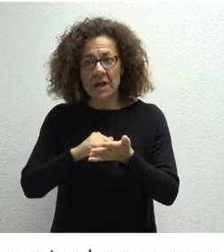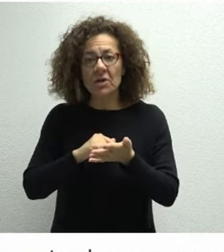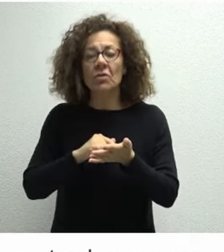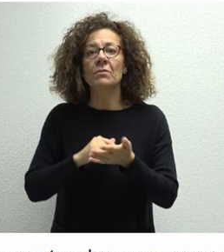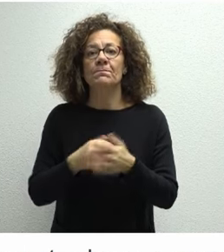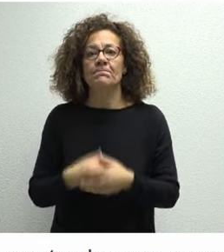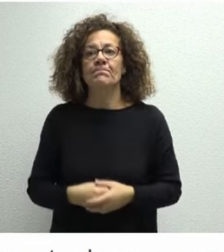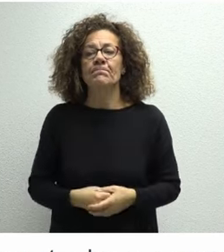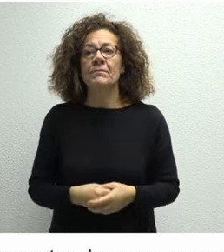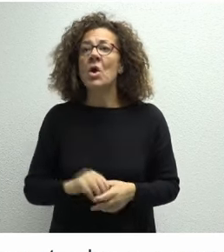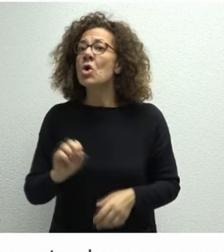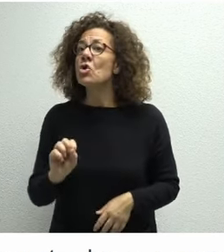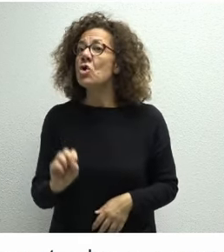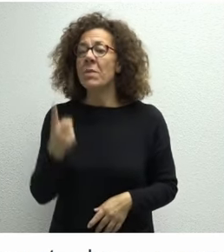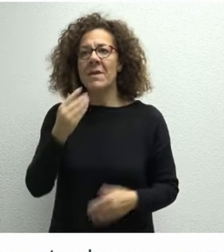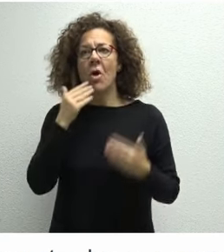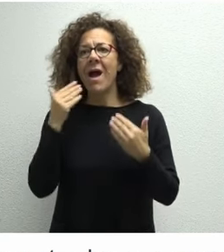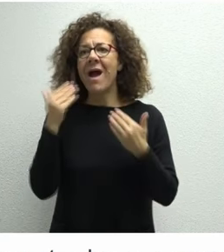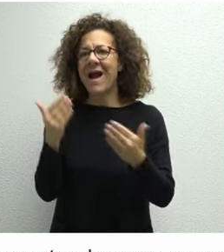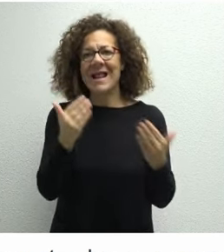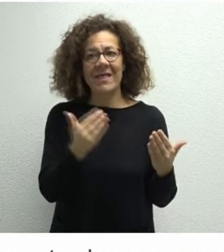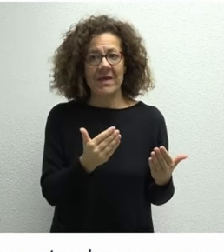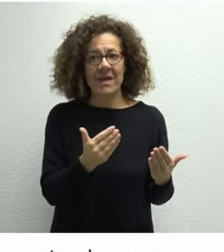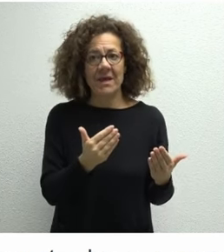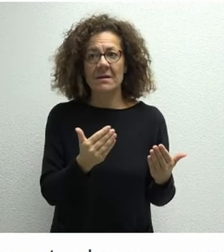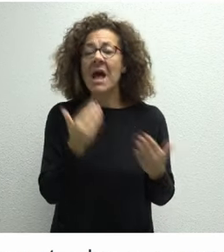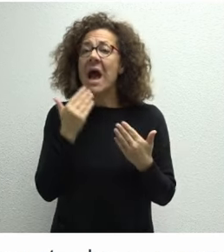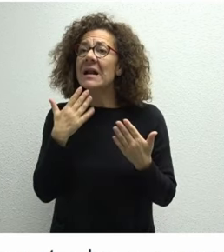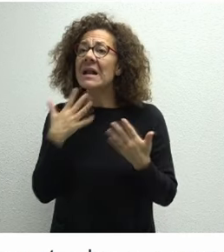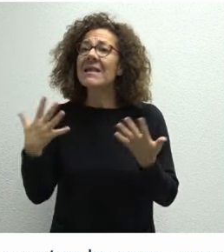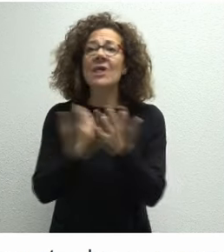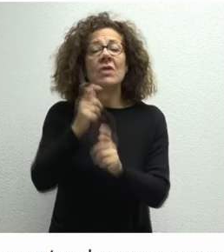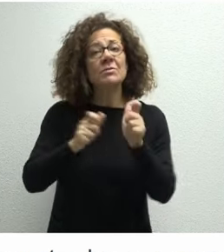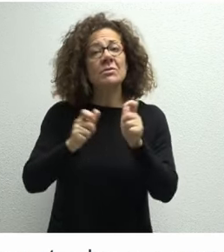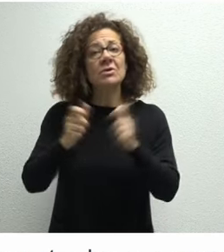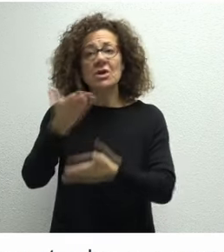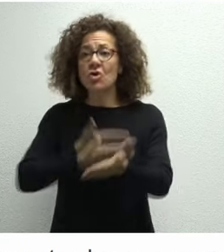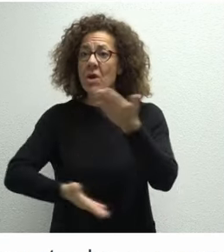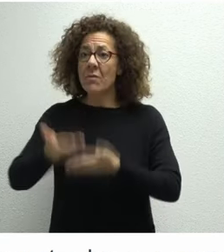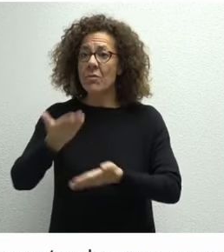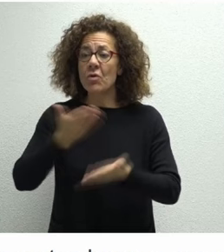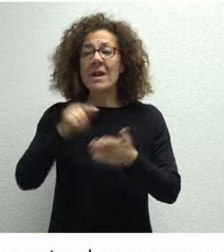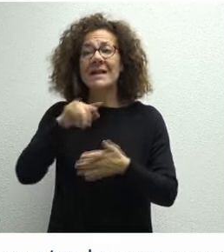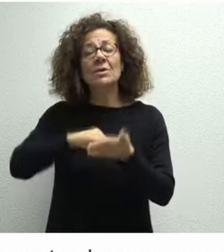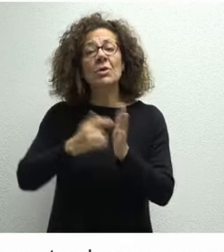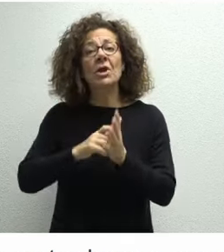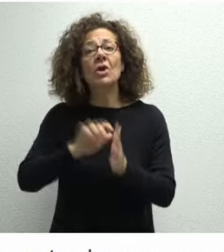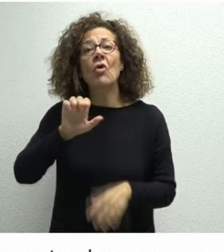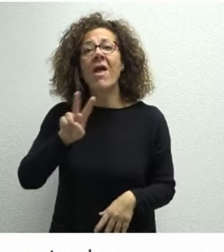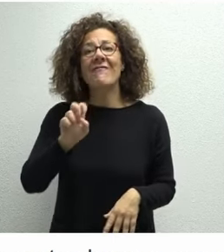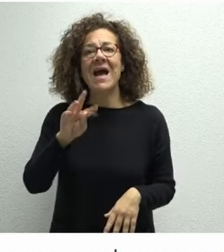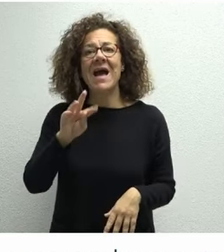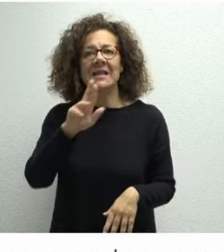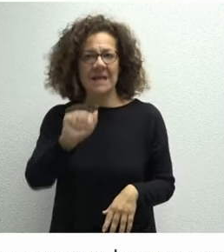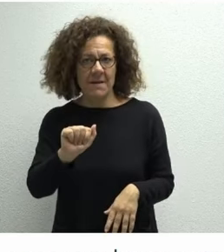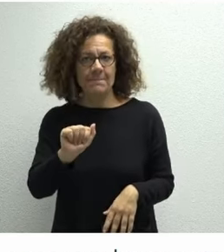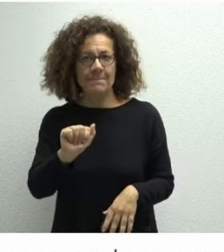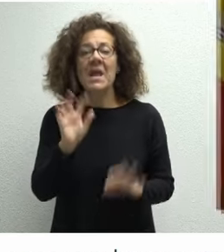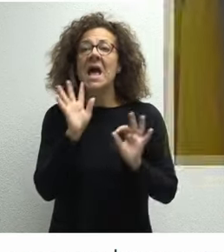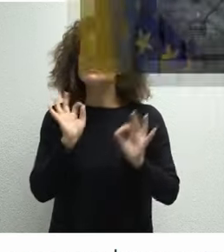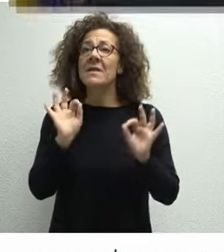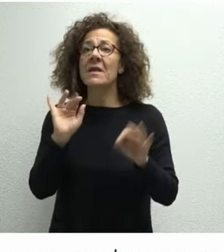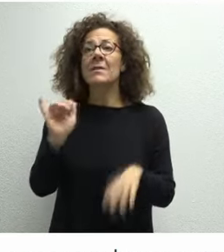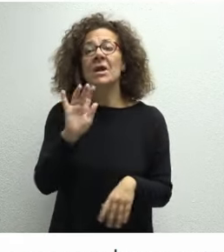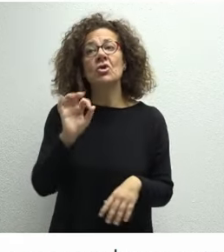eh lo primero agradecer no agradecer a a todas las personas que colaboran en el proyecto de batra por supuesto a